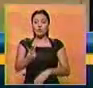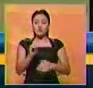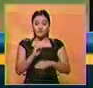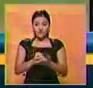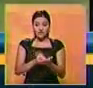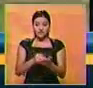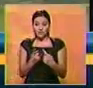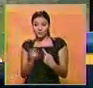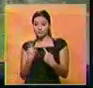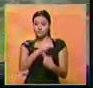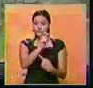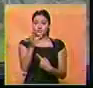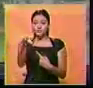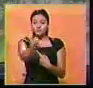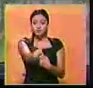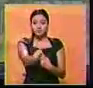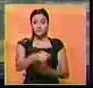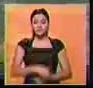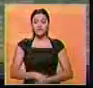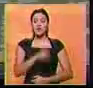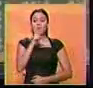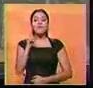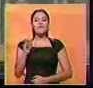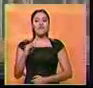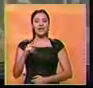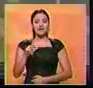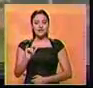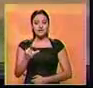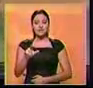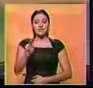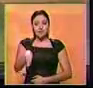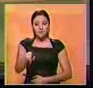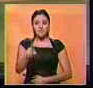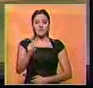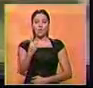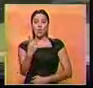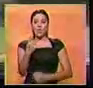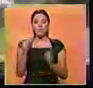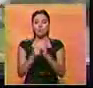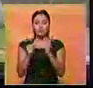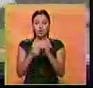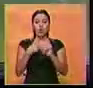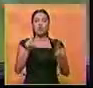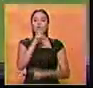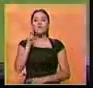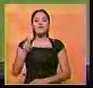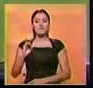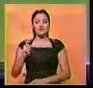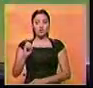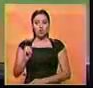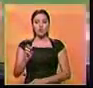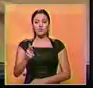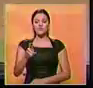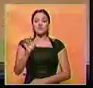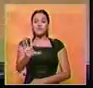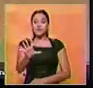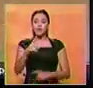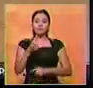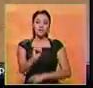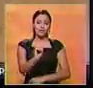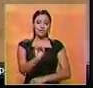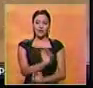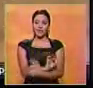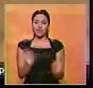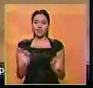con el que trajo 2 hasta la goma. Franklin Gutiérrez sonó un hit en 4 turnos con una anotada, mientras que Víctor Martínez se fue de 5-0. La victoria fue para